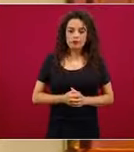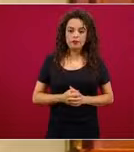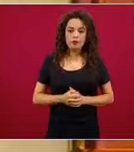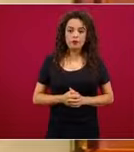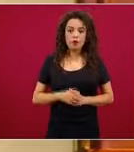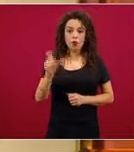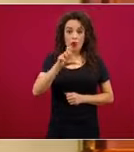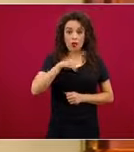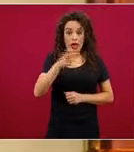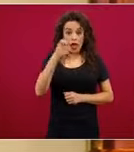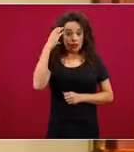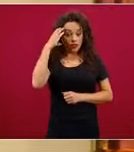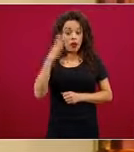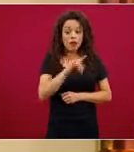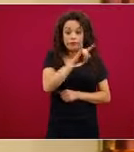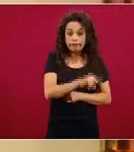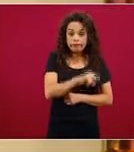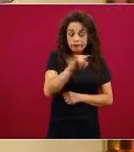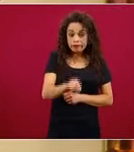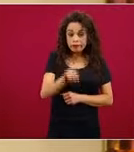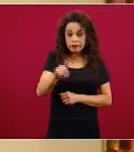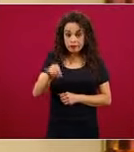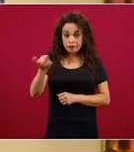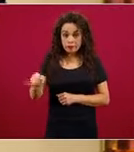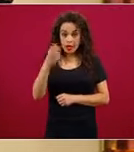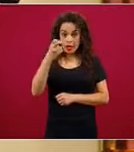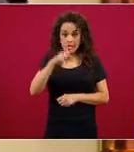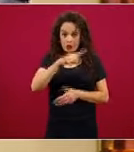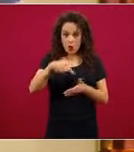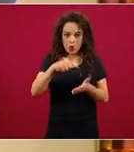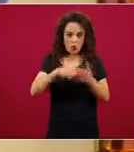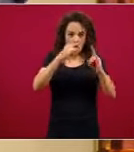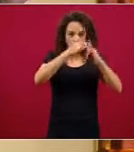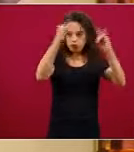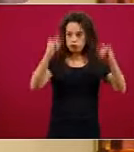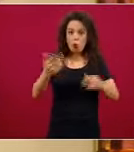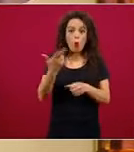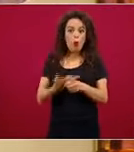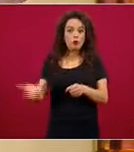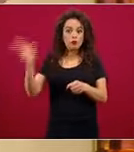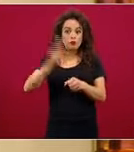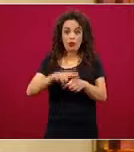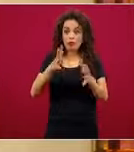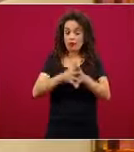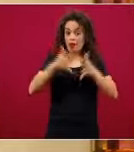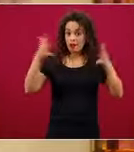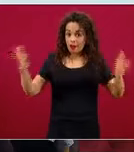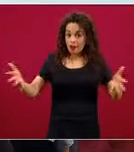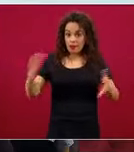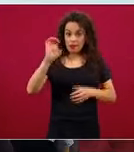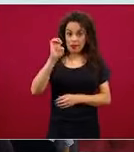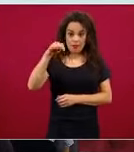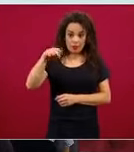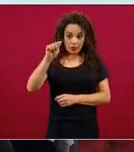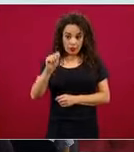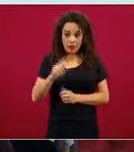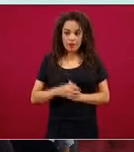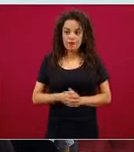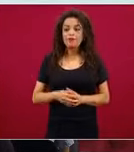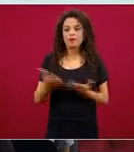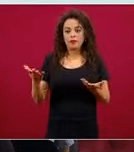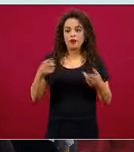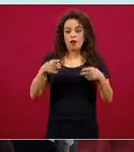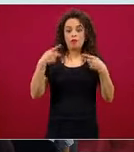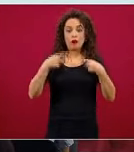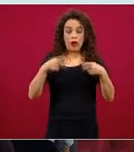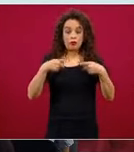intensivos a esta tipología de despliegues o de hospitales móviles o MT, pues por supuesto que el personal debe